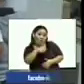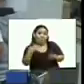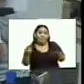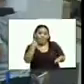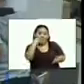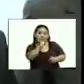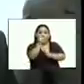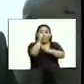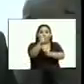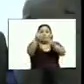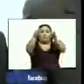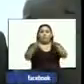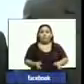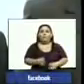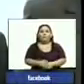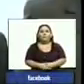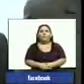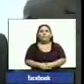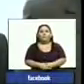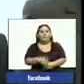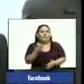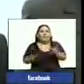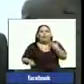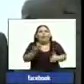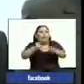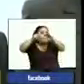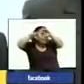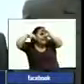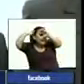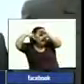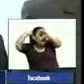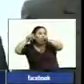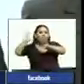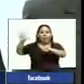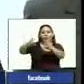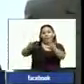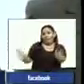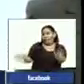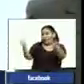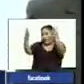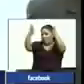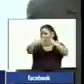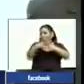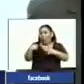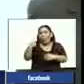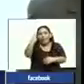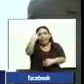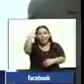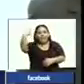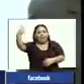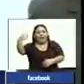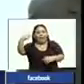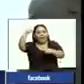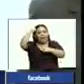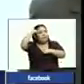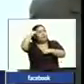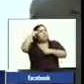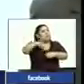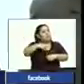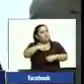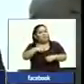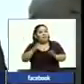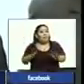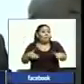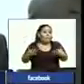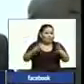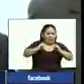denuncia formal. Debe ser un guión de alguna película hollywoodesca o una fantasía de una conciencia intranquila, porque